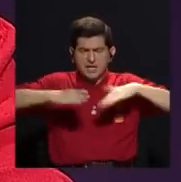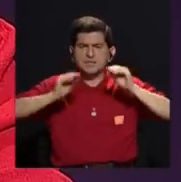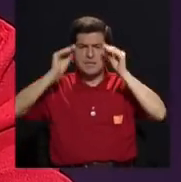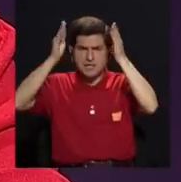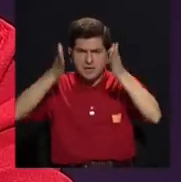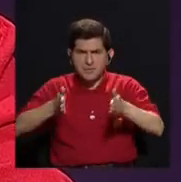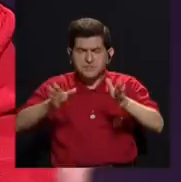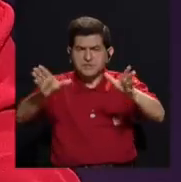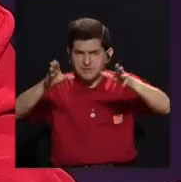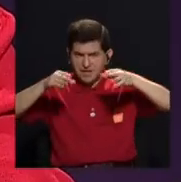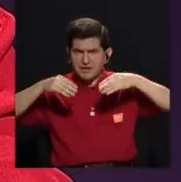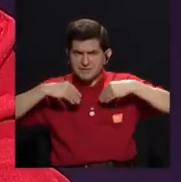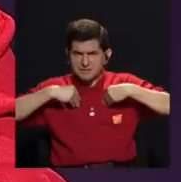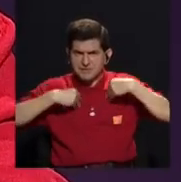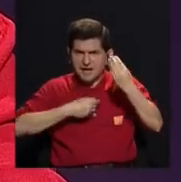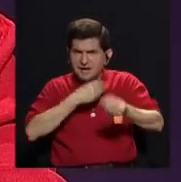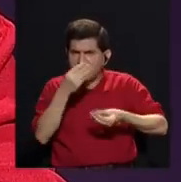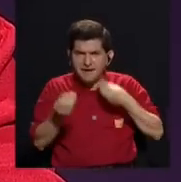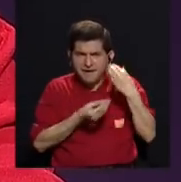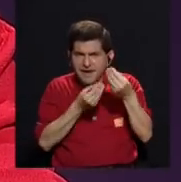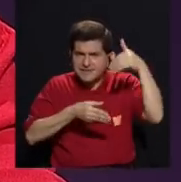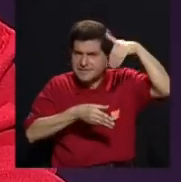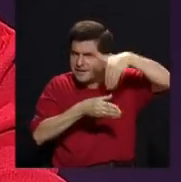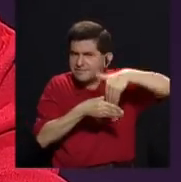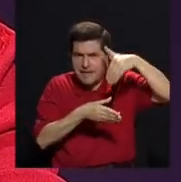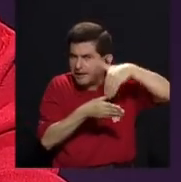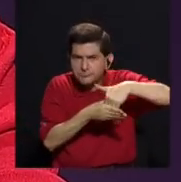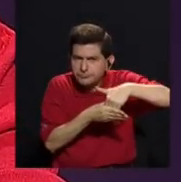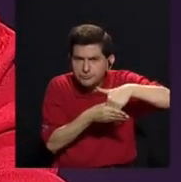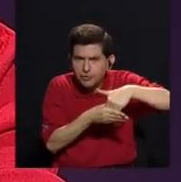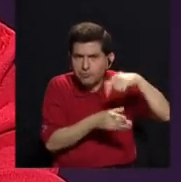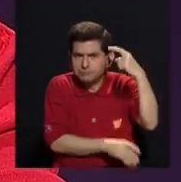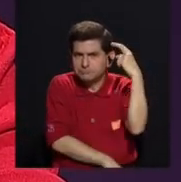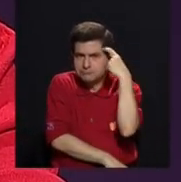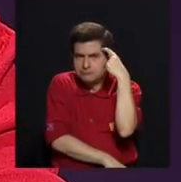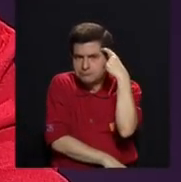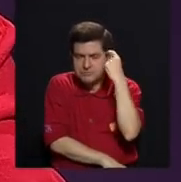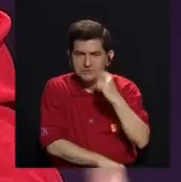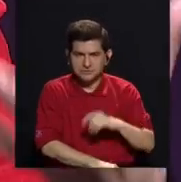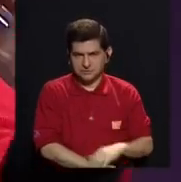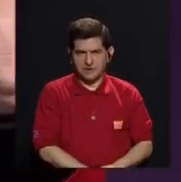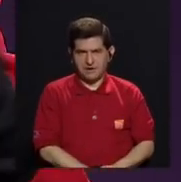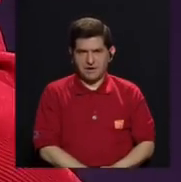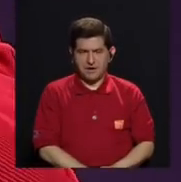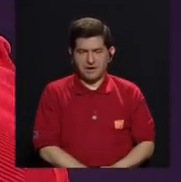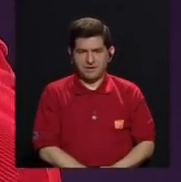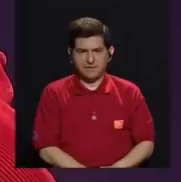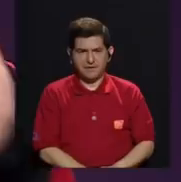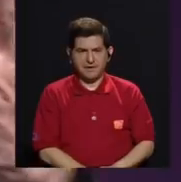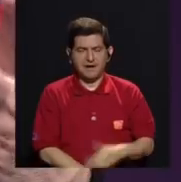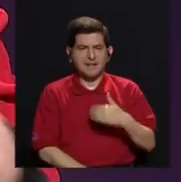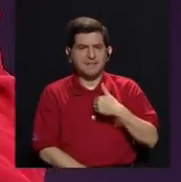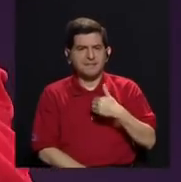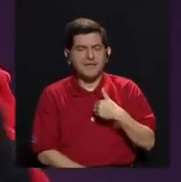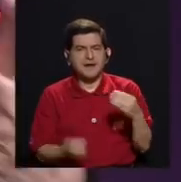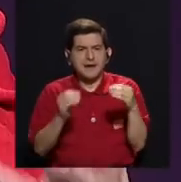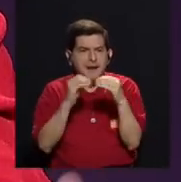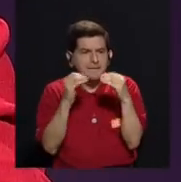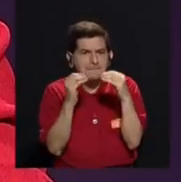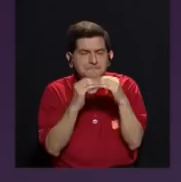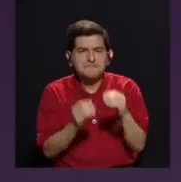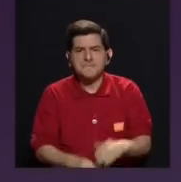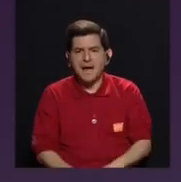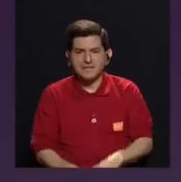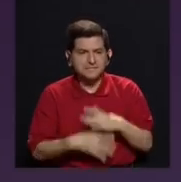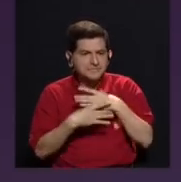verdad que hay que hacer en la academia también para poder digamos tener una una explosión mayor de camas de este